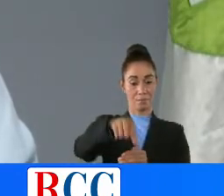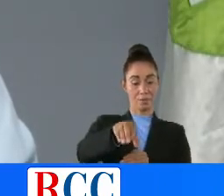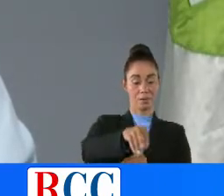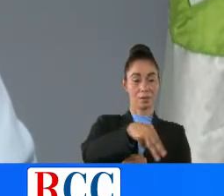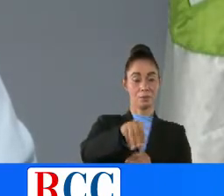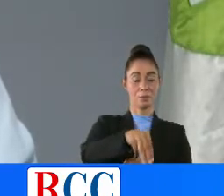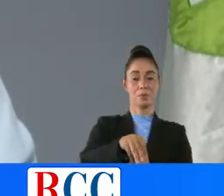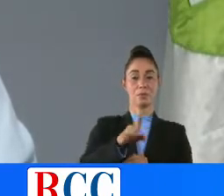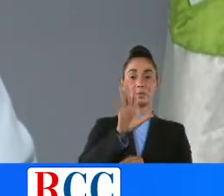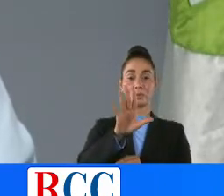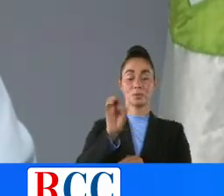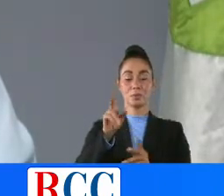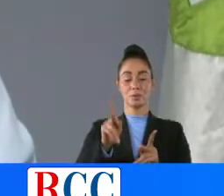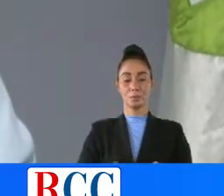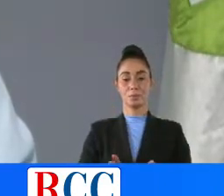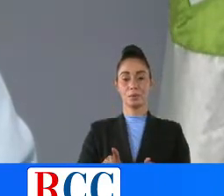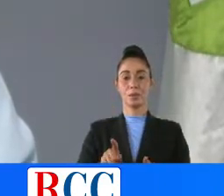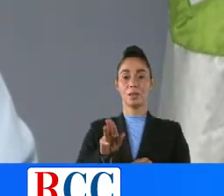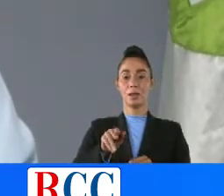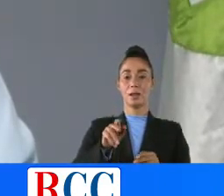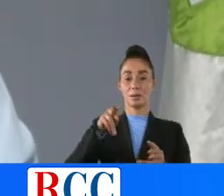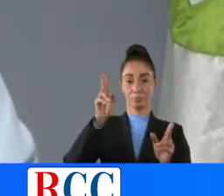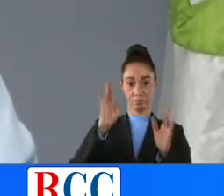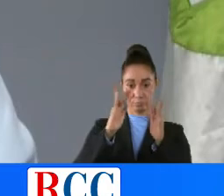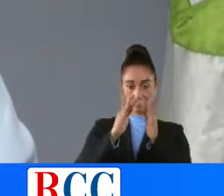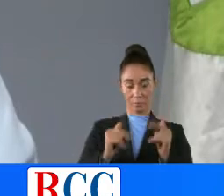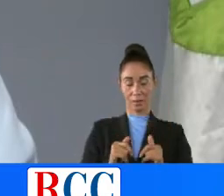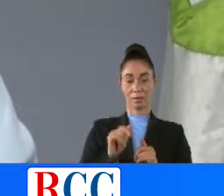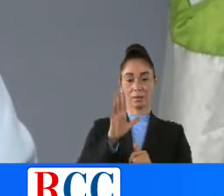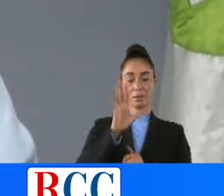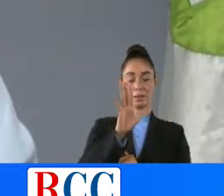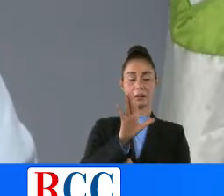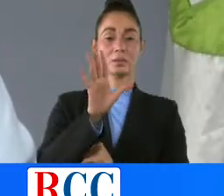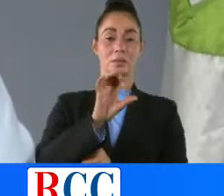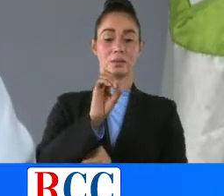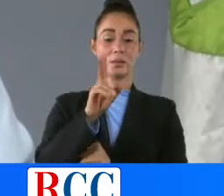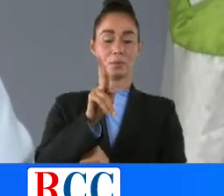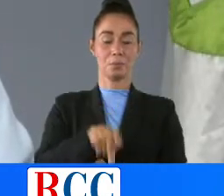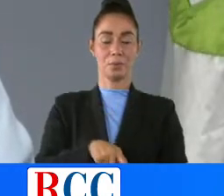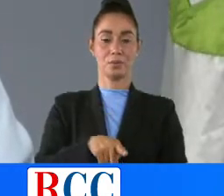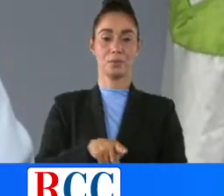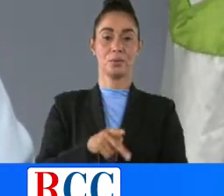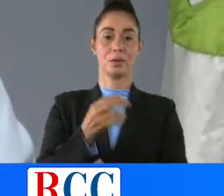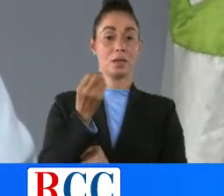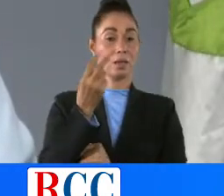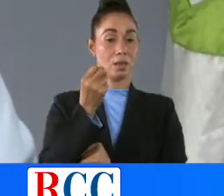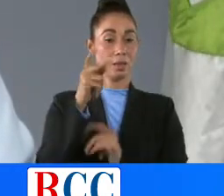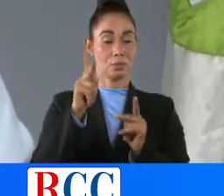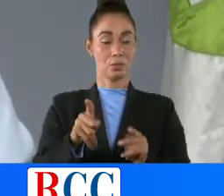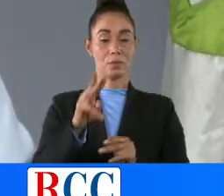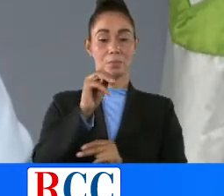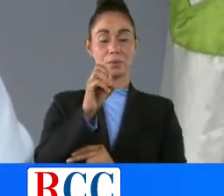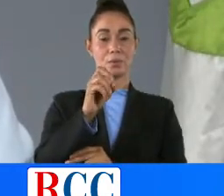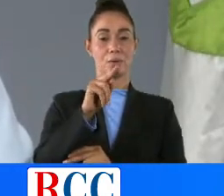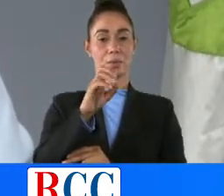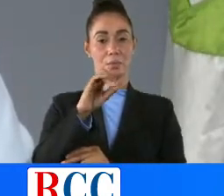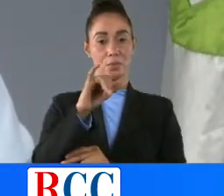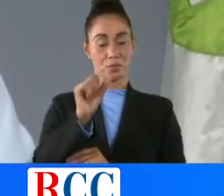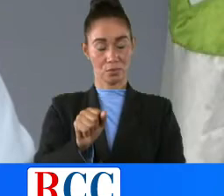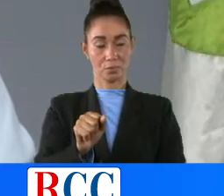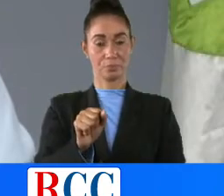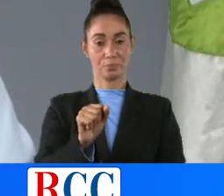de la Altagracia, 27 personas. Centro Salesiano Don Bosco, Cacique Monción, 12 personas. Base Naval